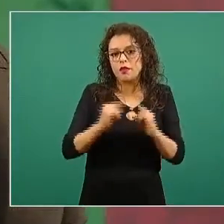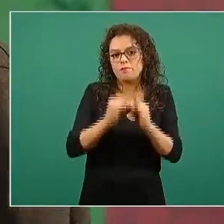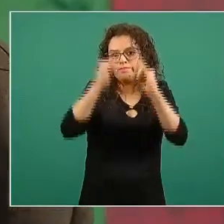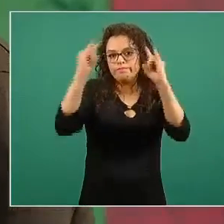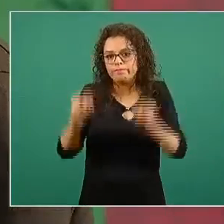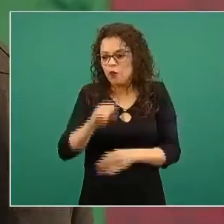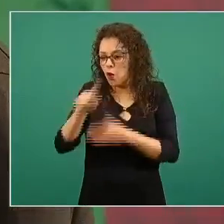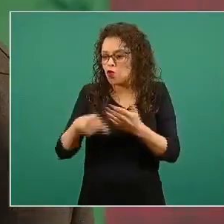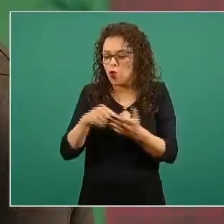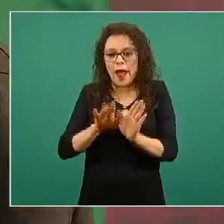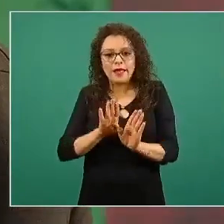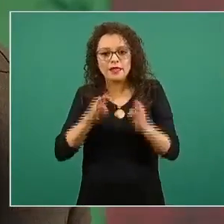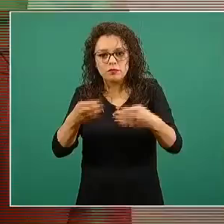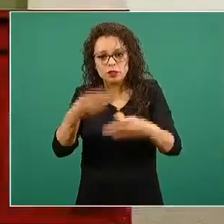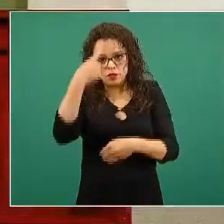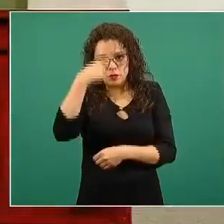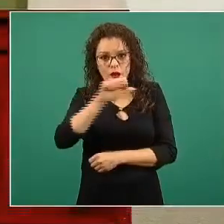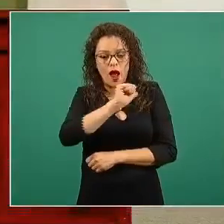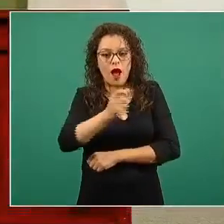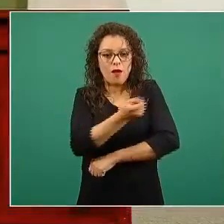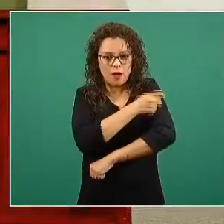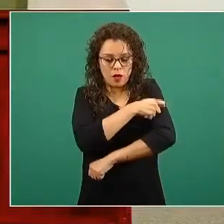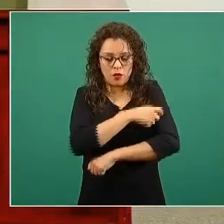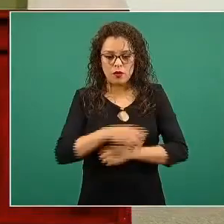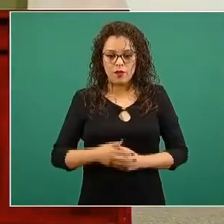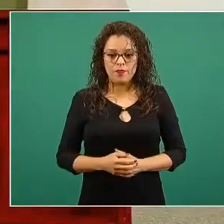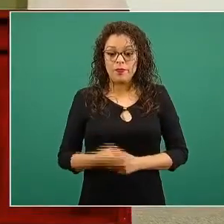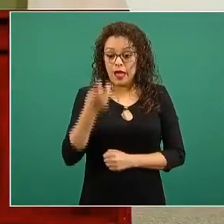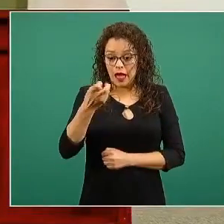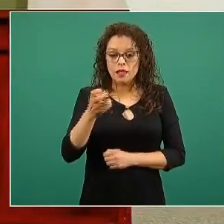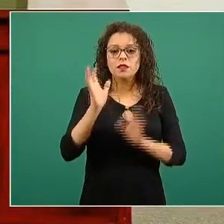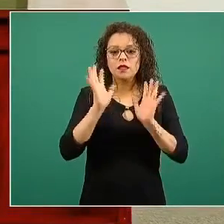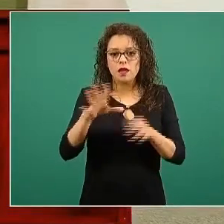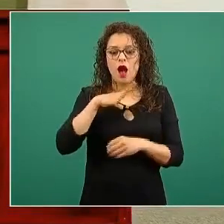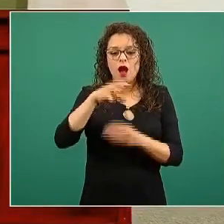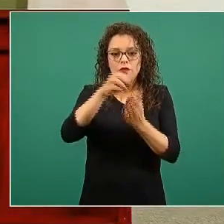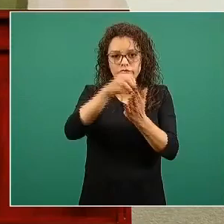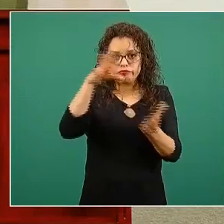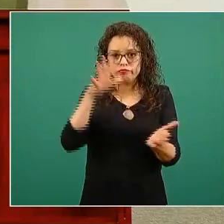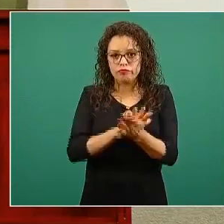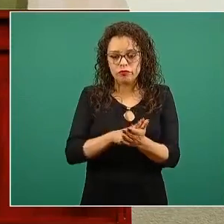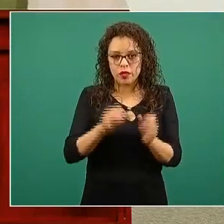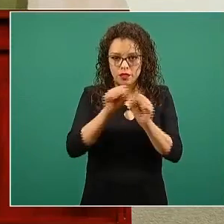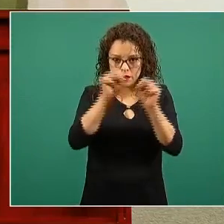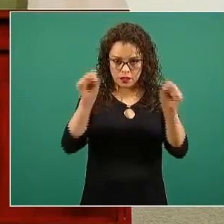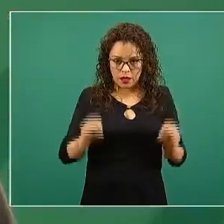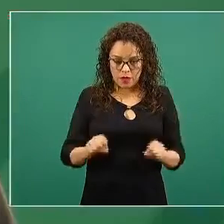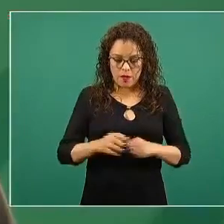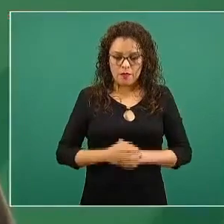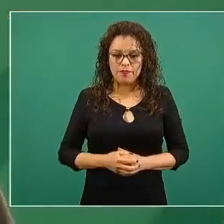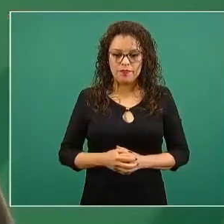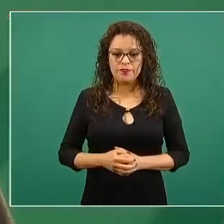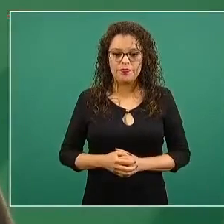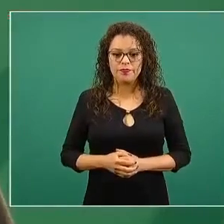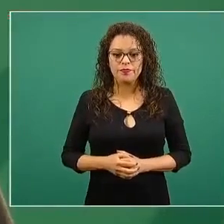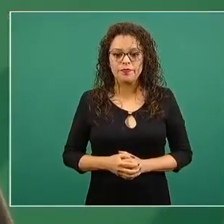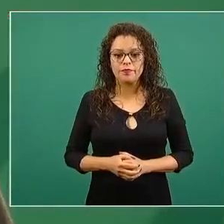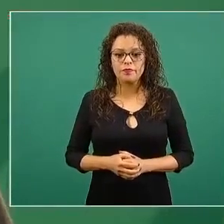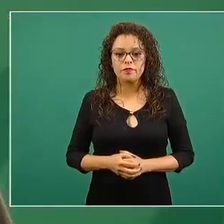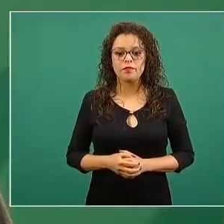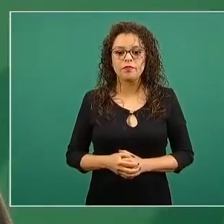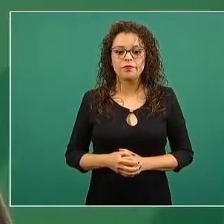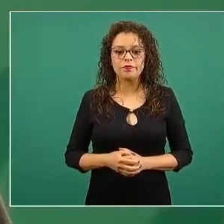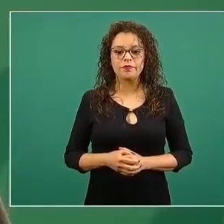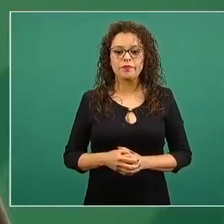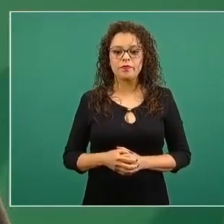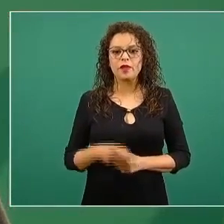designado, y el proceso y el efecto de la vacunación queda registrado en el sistema. Vamos a verificar con el